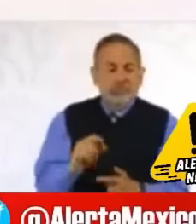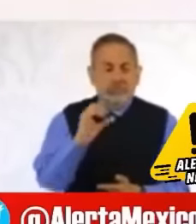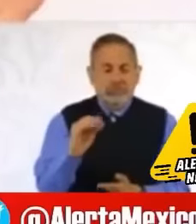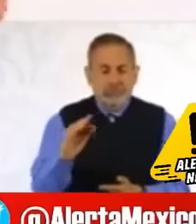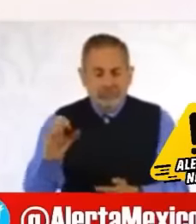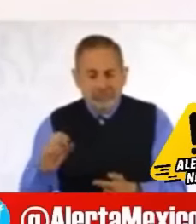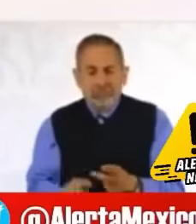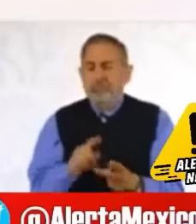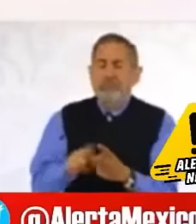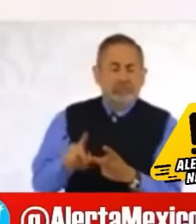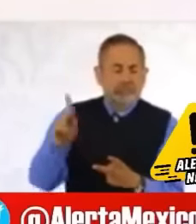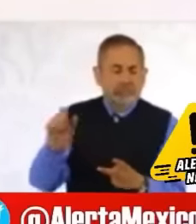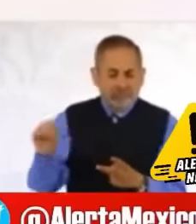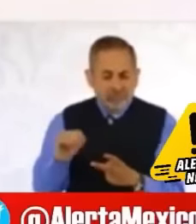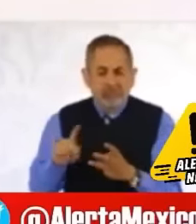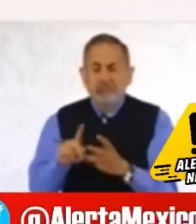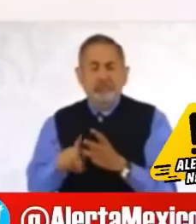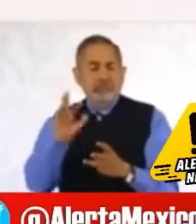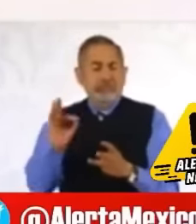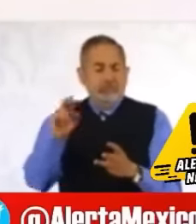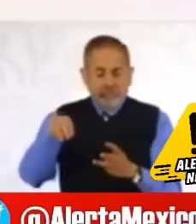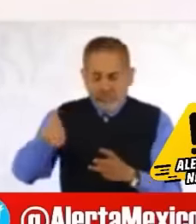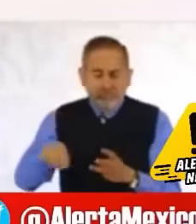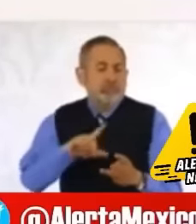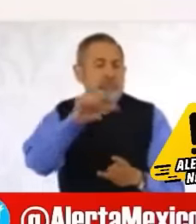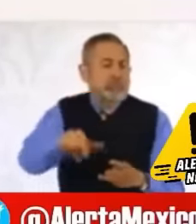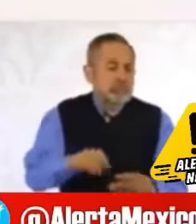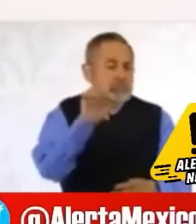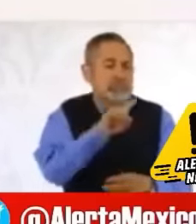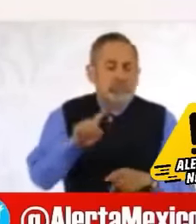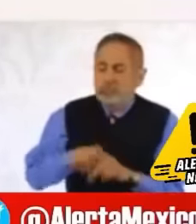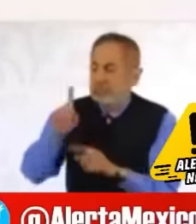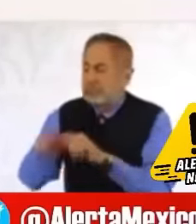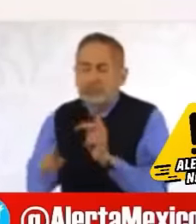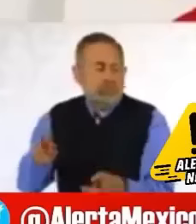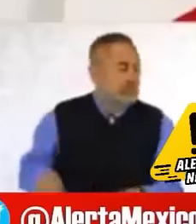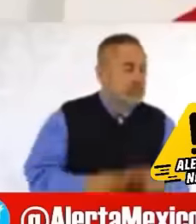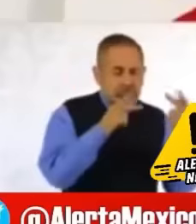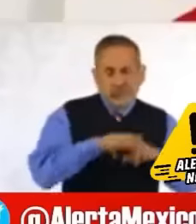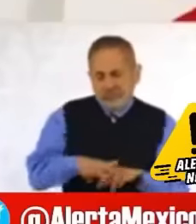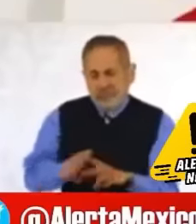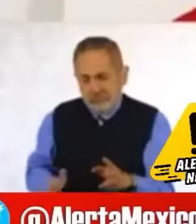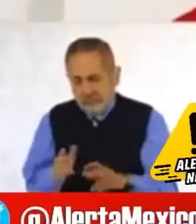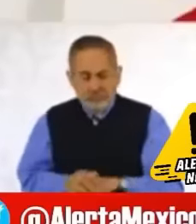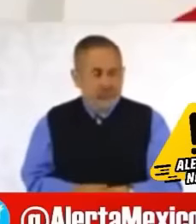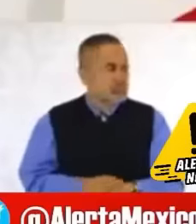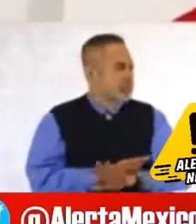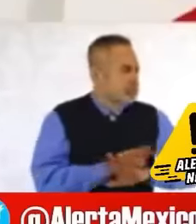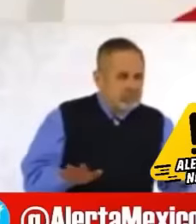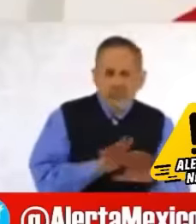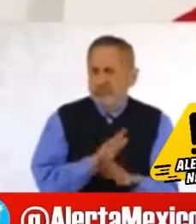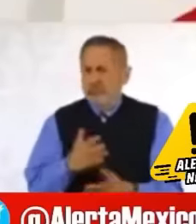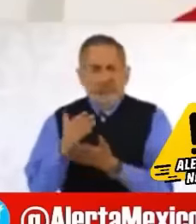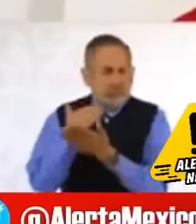los ferrocarriles, que después Zedillo se encargó de privatizar. Y según estas, eso iba a evitar deudas, a sanear las